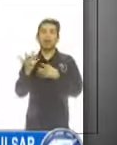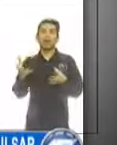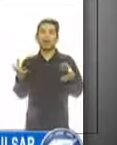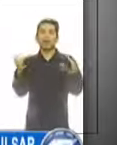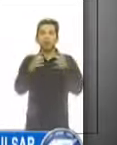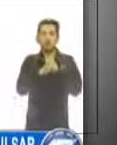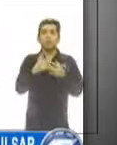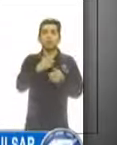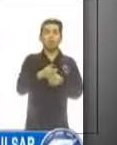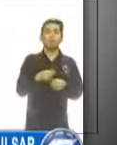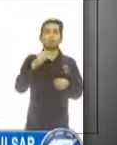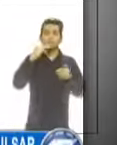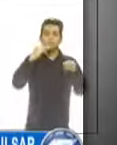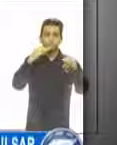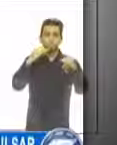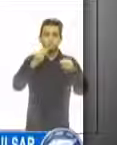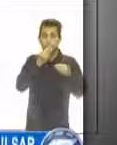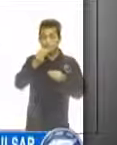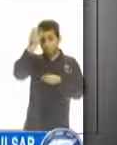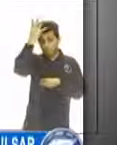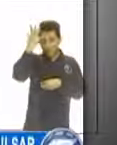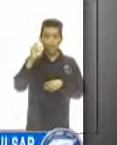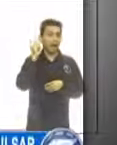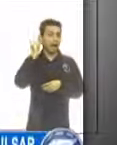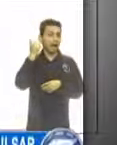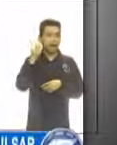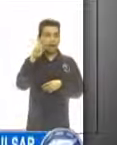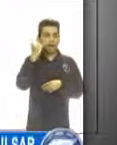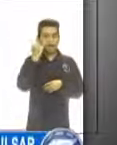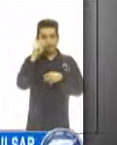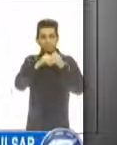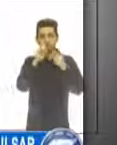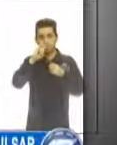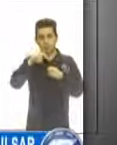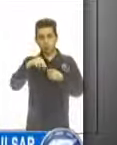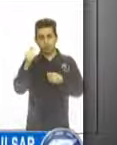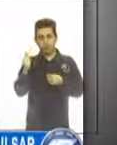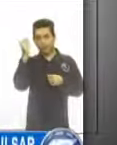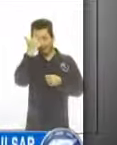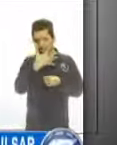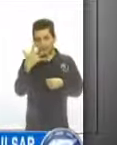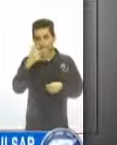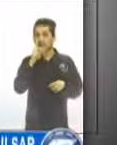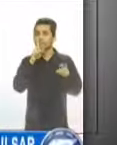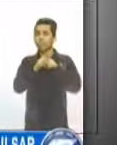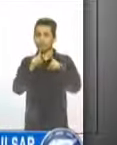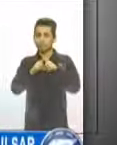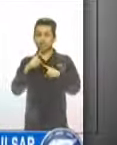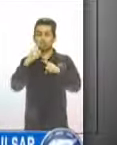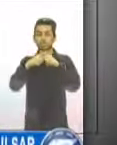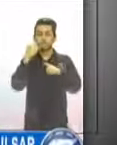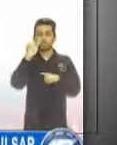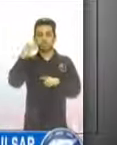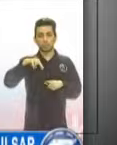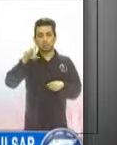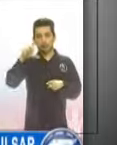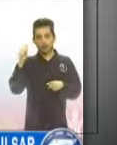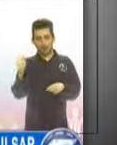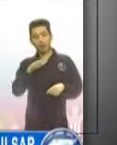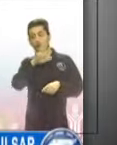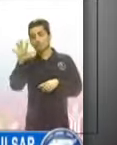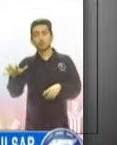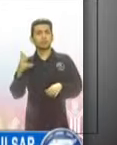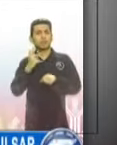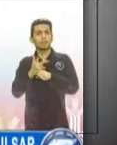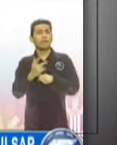que la nación guatemalteca tiene un carácter multiétnico, pluricultural y multilingüe, lo cual, señala, es parte del